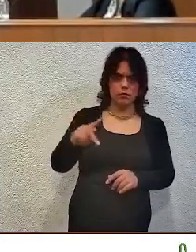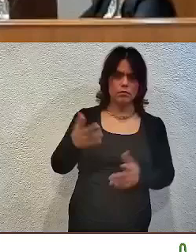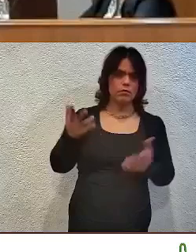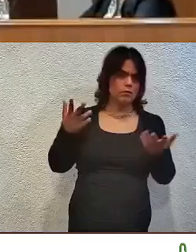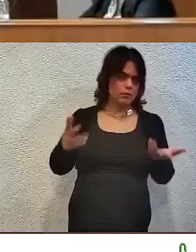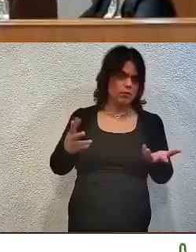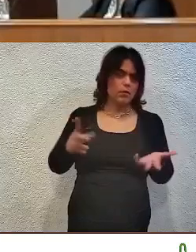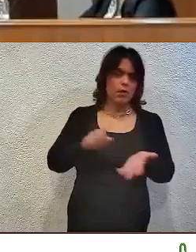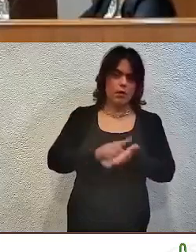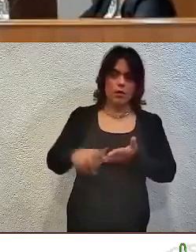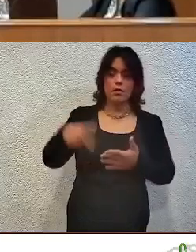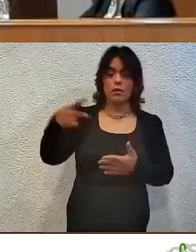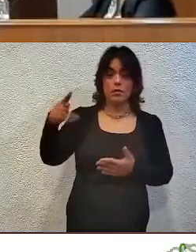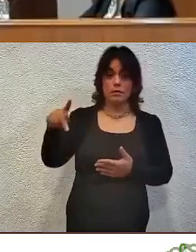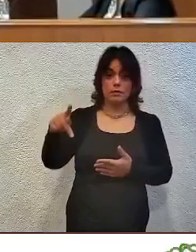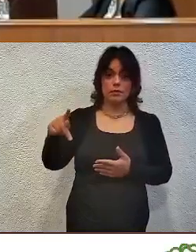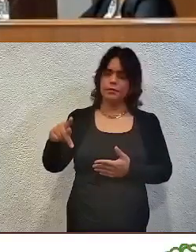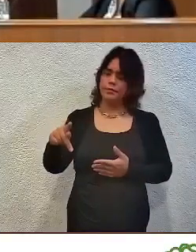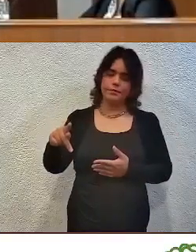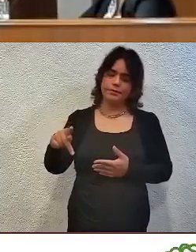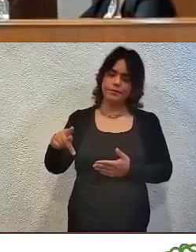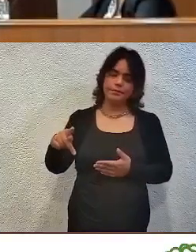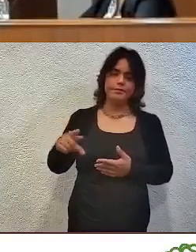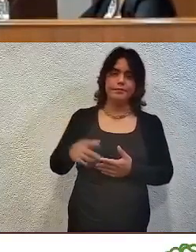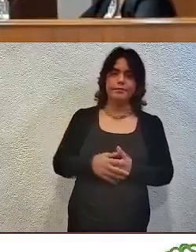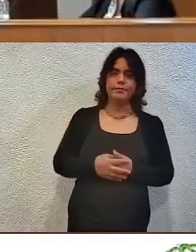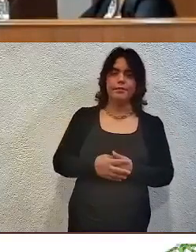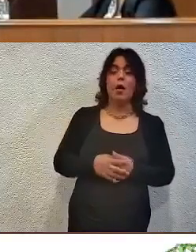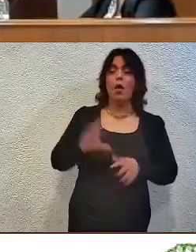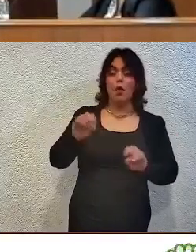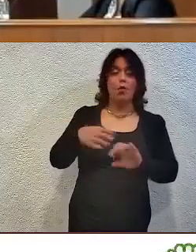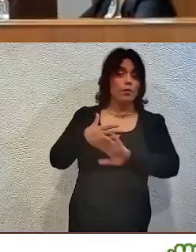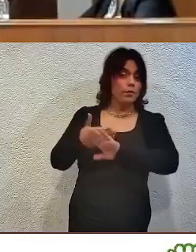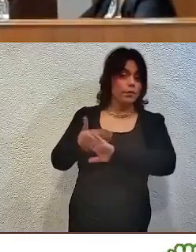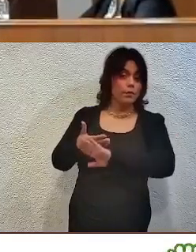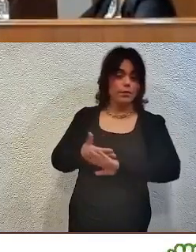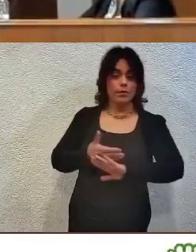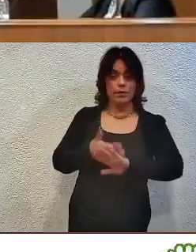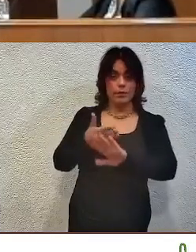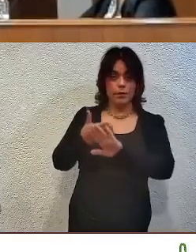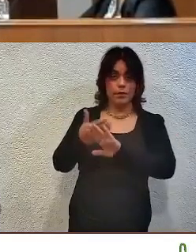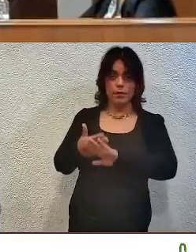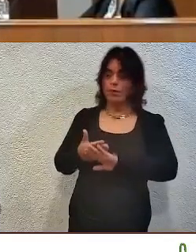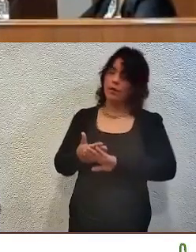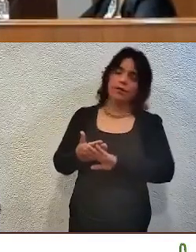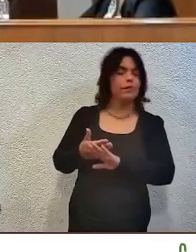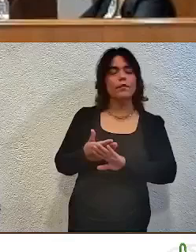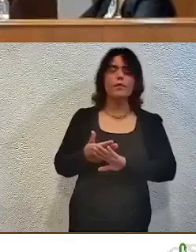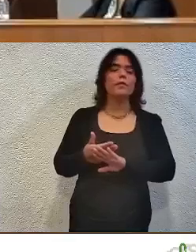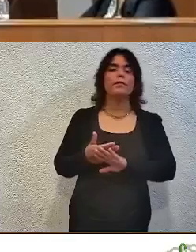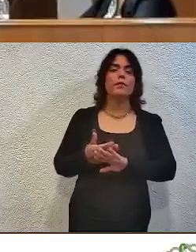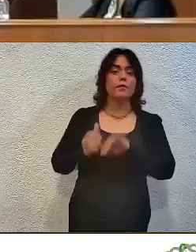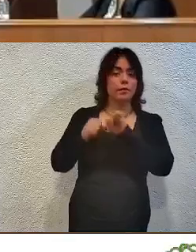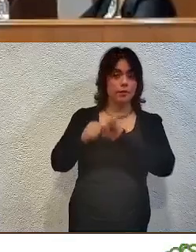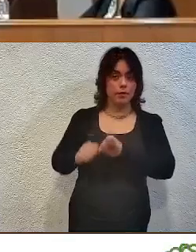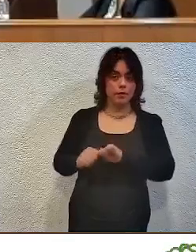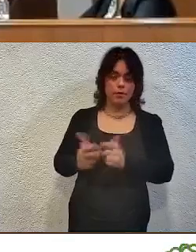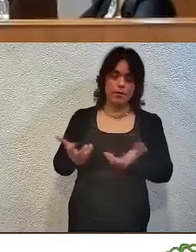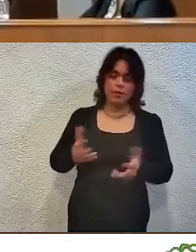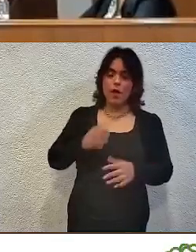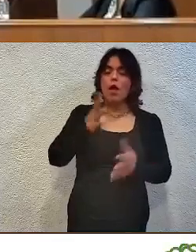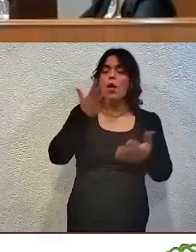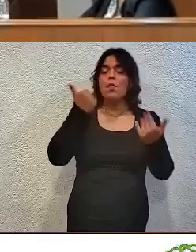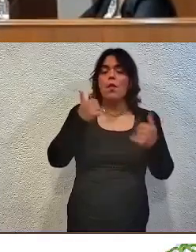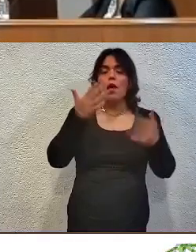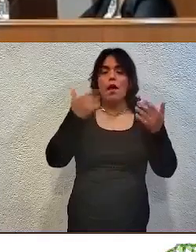se afirma vulnerado, así como la afectación directa al mencionado derecho derivada del acto de autoridad, de donde debe desprenderse el